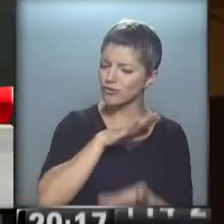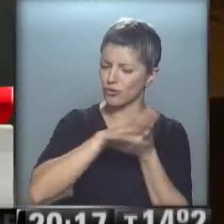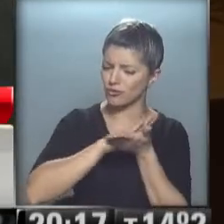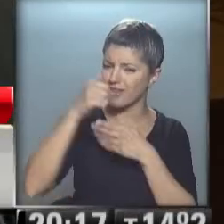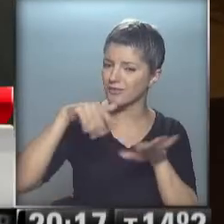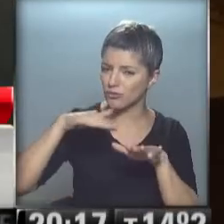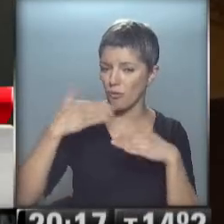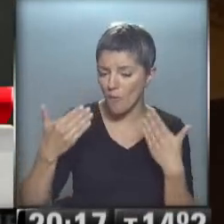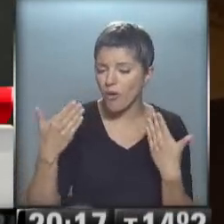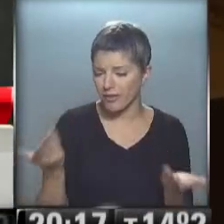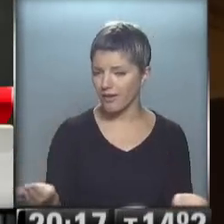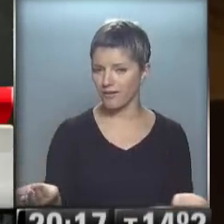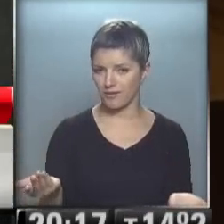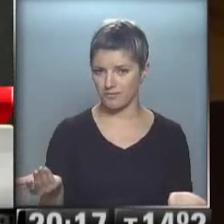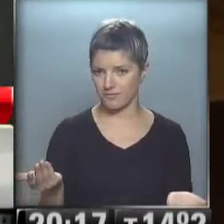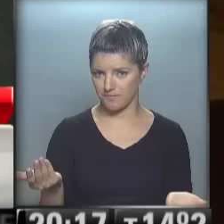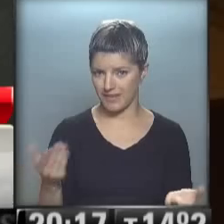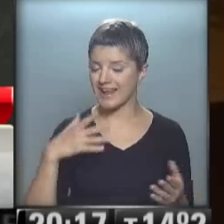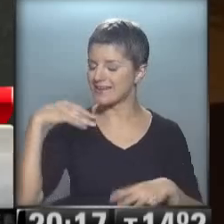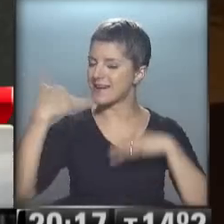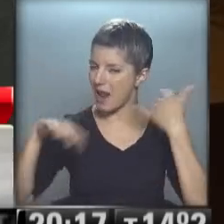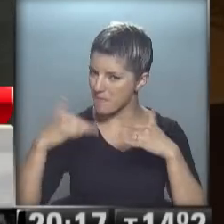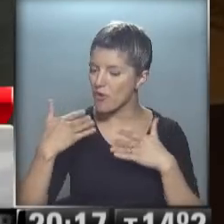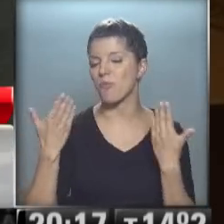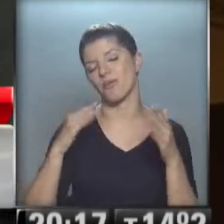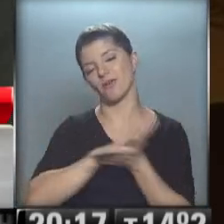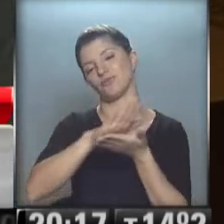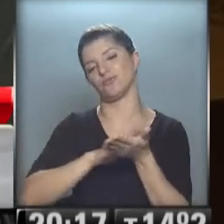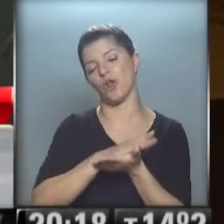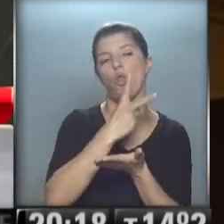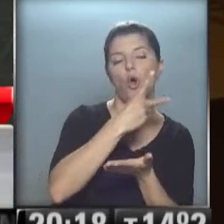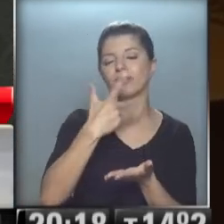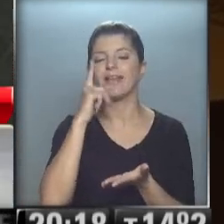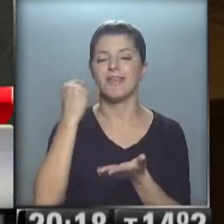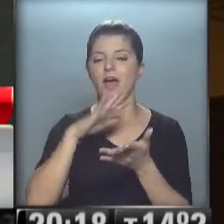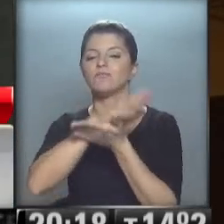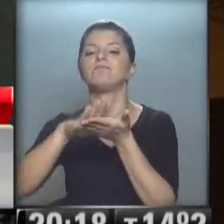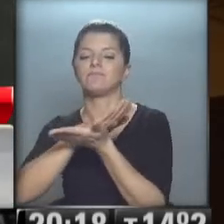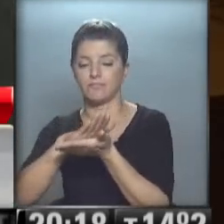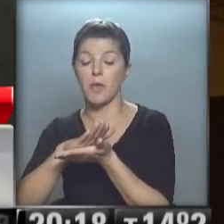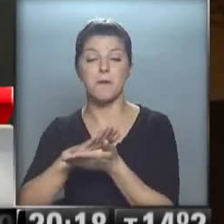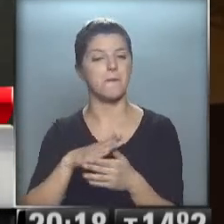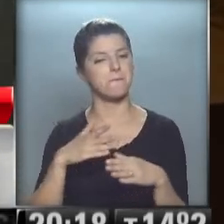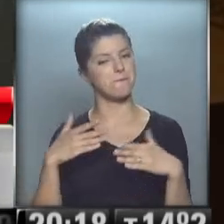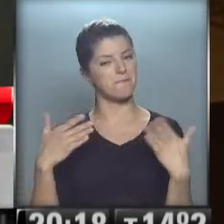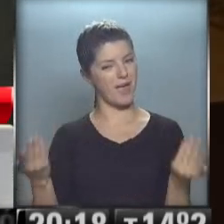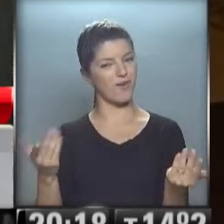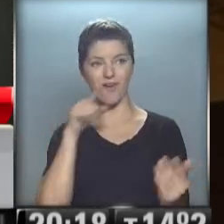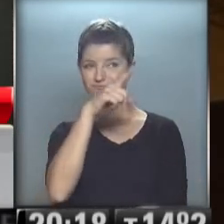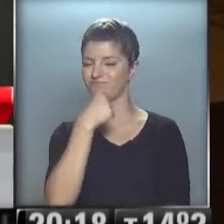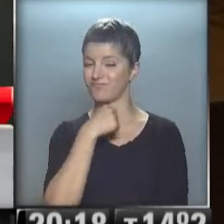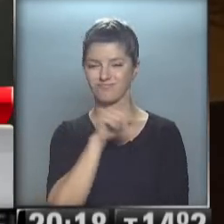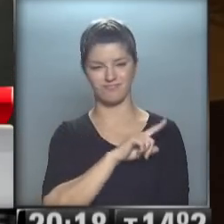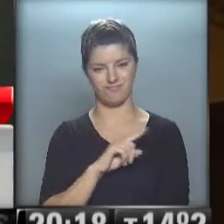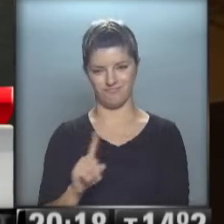lo hubiera podido resuelto muy rápidamente, en 2 o 3 días. Pero no están dispuestos a